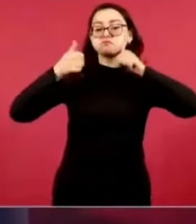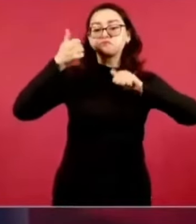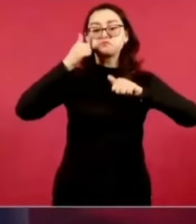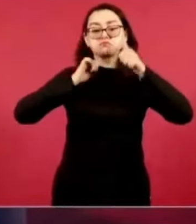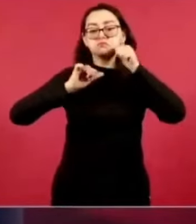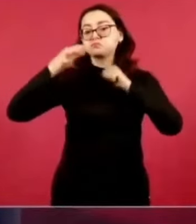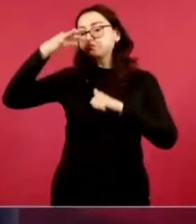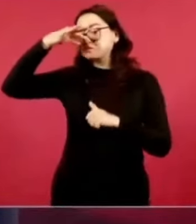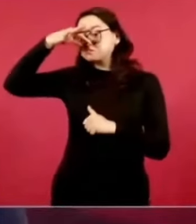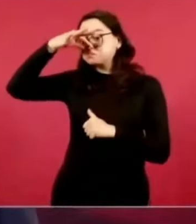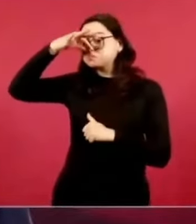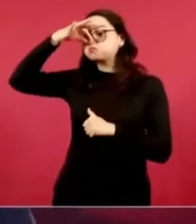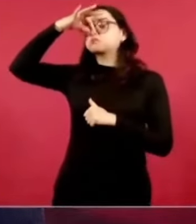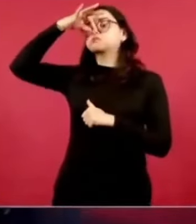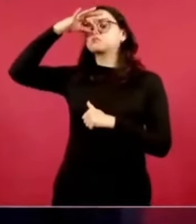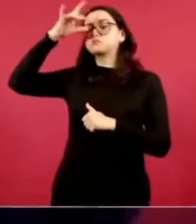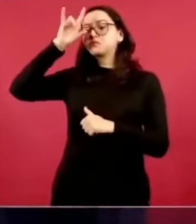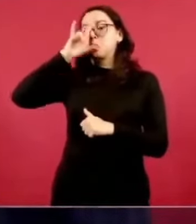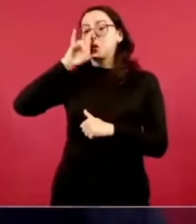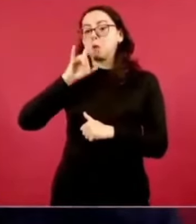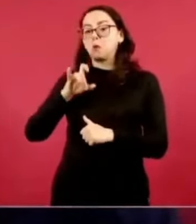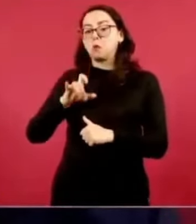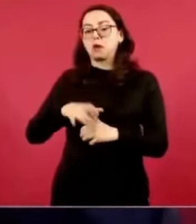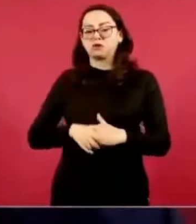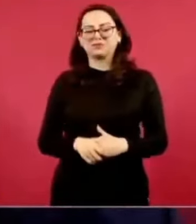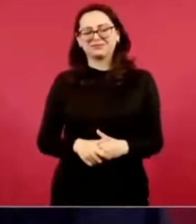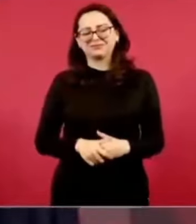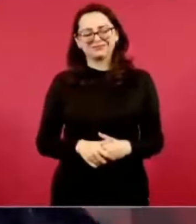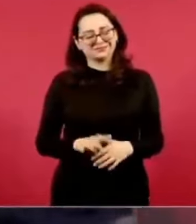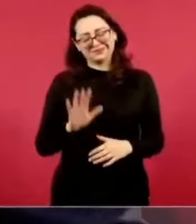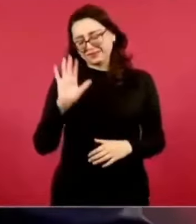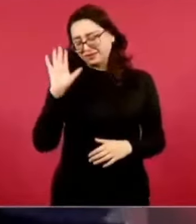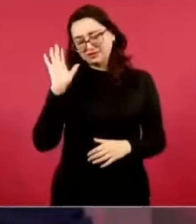Respingó la nariz. Ya no lo quiero decir.